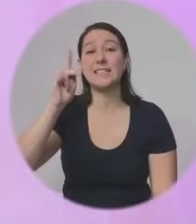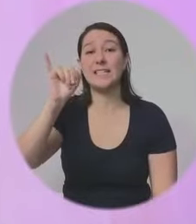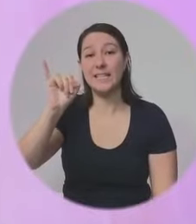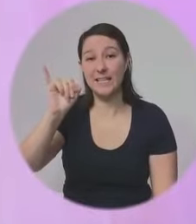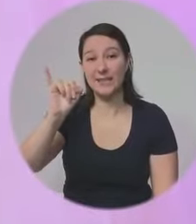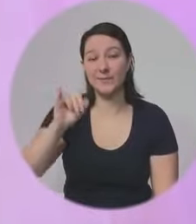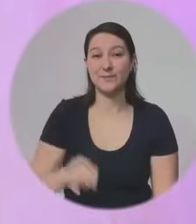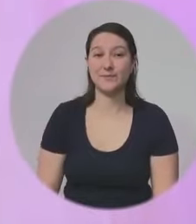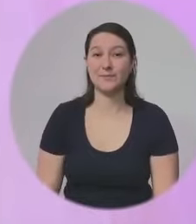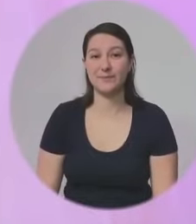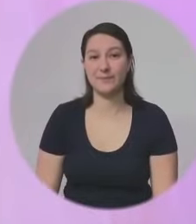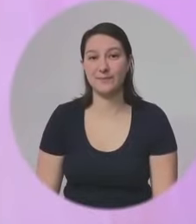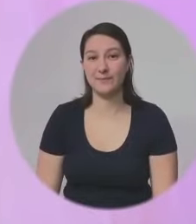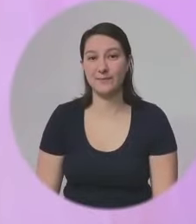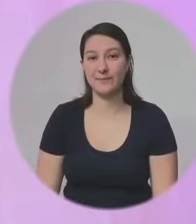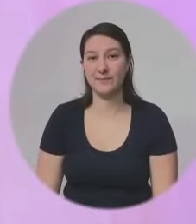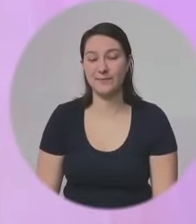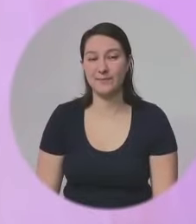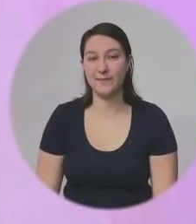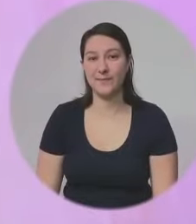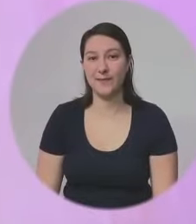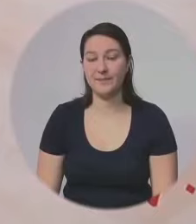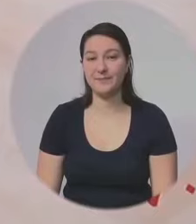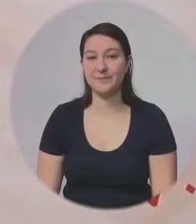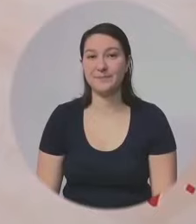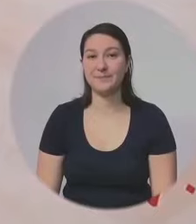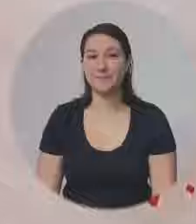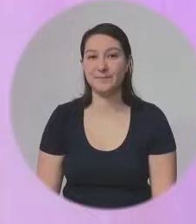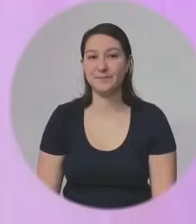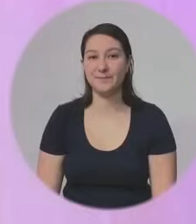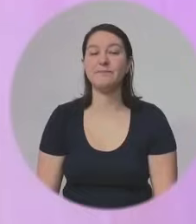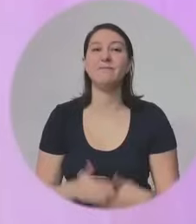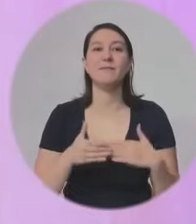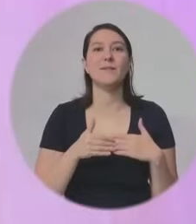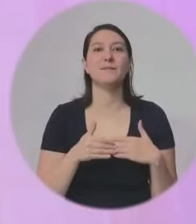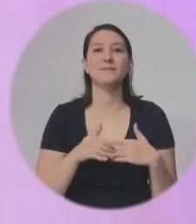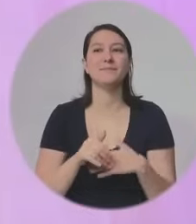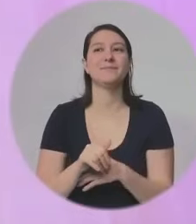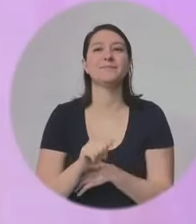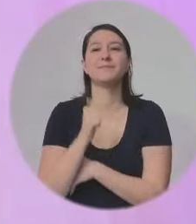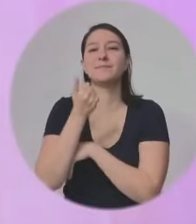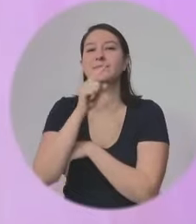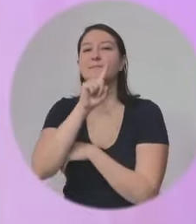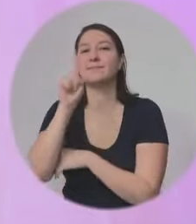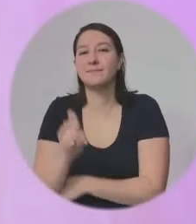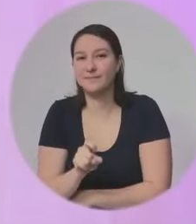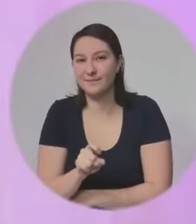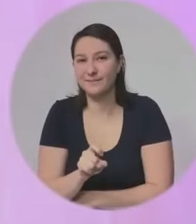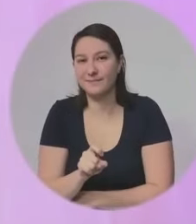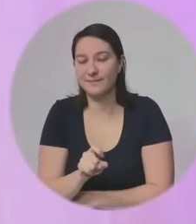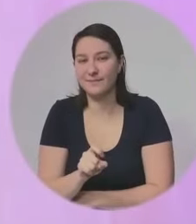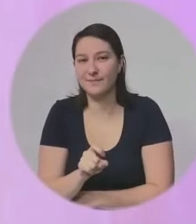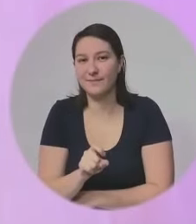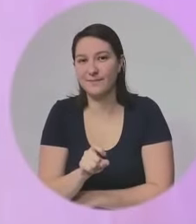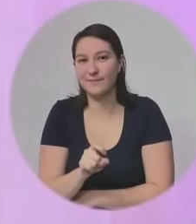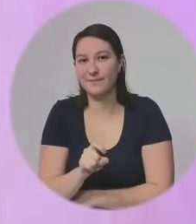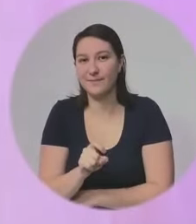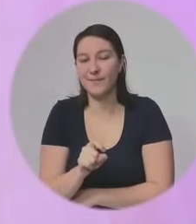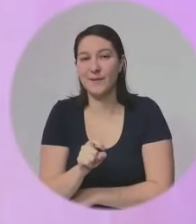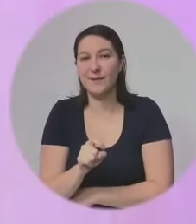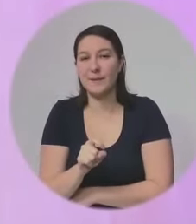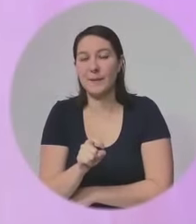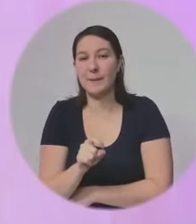helsinki a ver vamos con vamos con otra pregunta A cuál país a cuál país